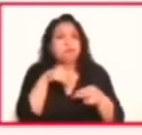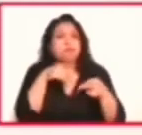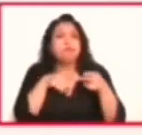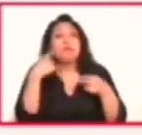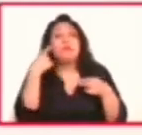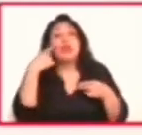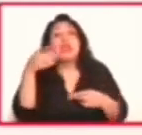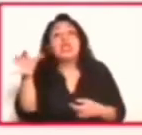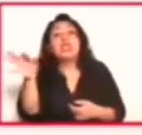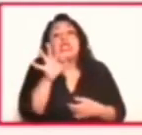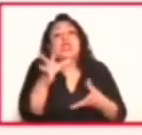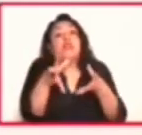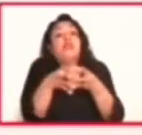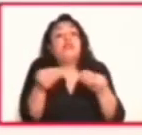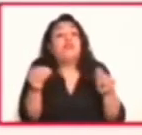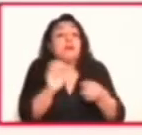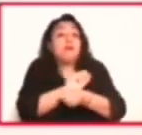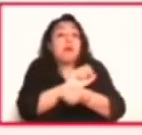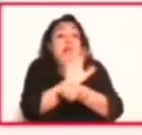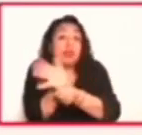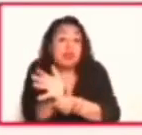una posible solución de la pandemia.